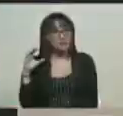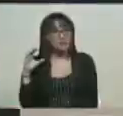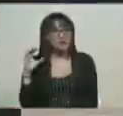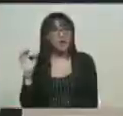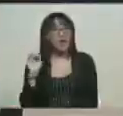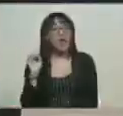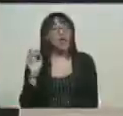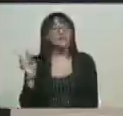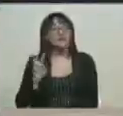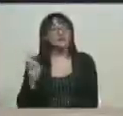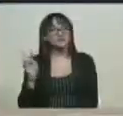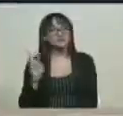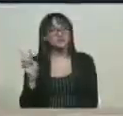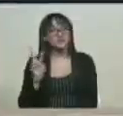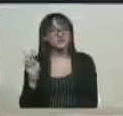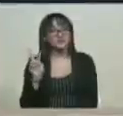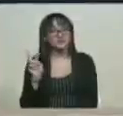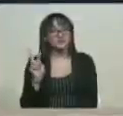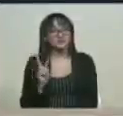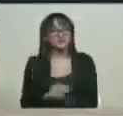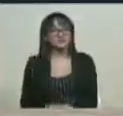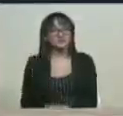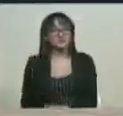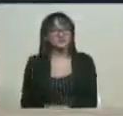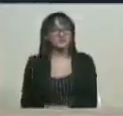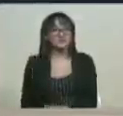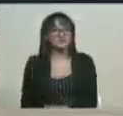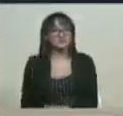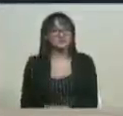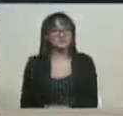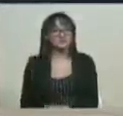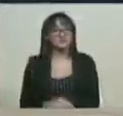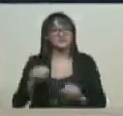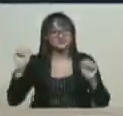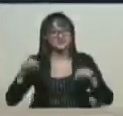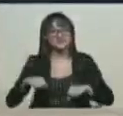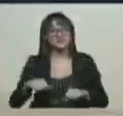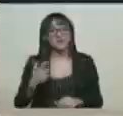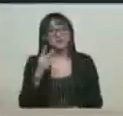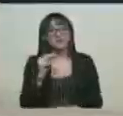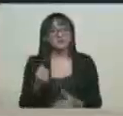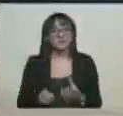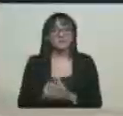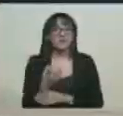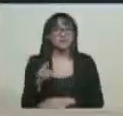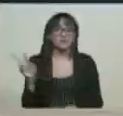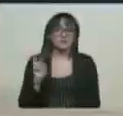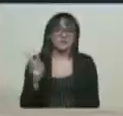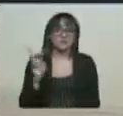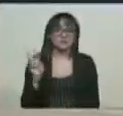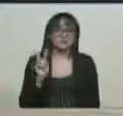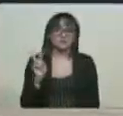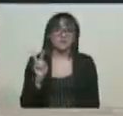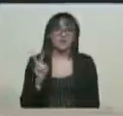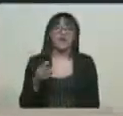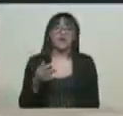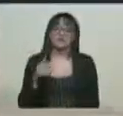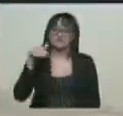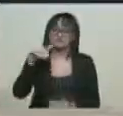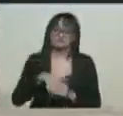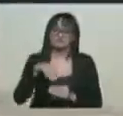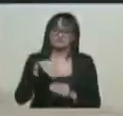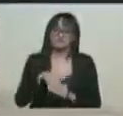¿O en Venezuela? Sí, el 20 de mayo en Venezuela hay